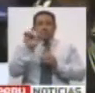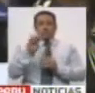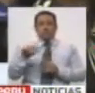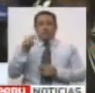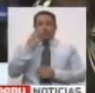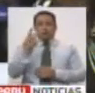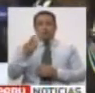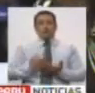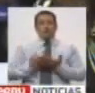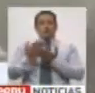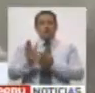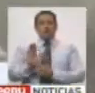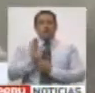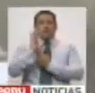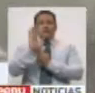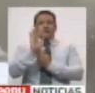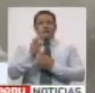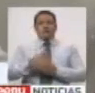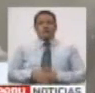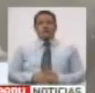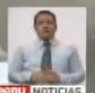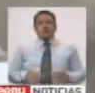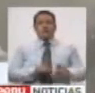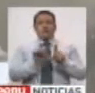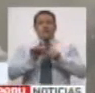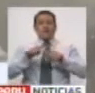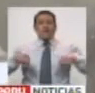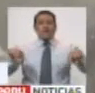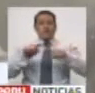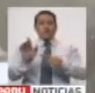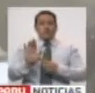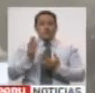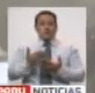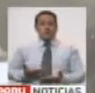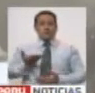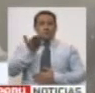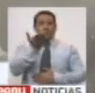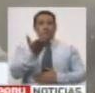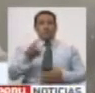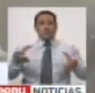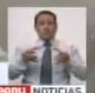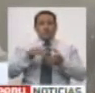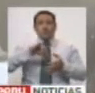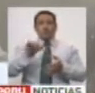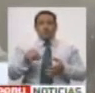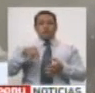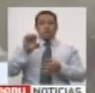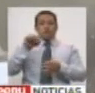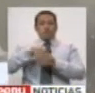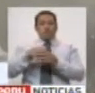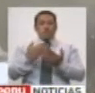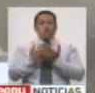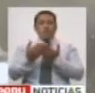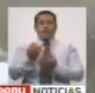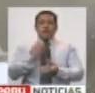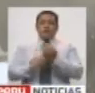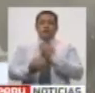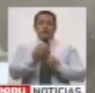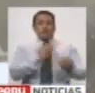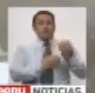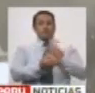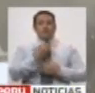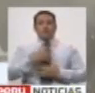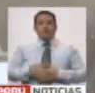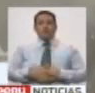su posición ante el Pleno. Inmediatamente que ellos planteen el recurso extraordinario, el jurado convocará una audiencia para escuchar su posición